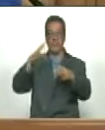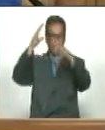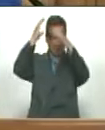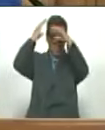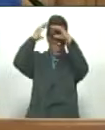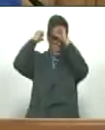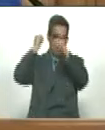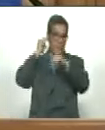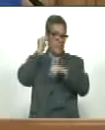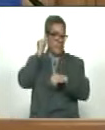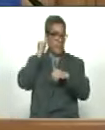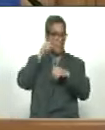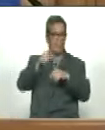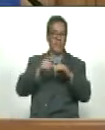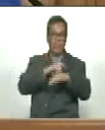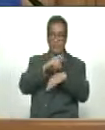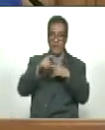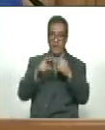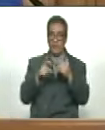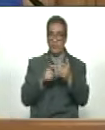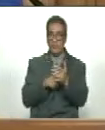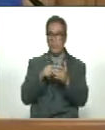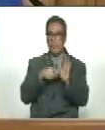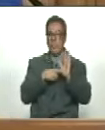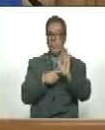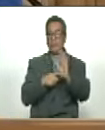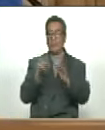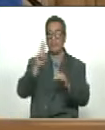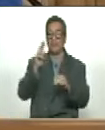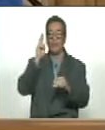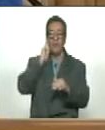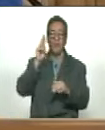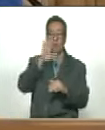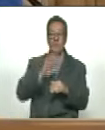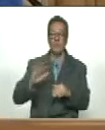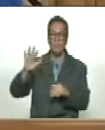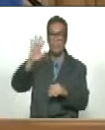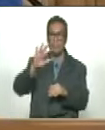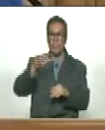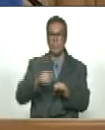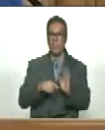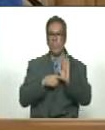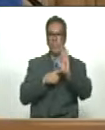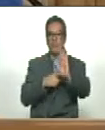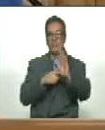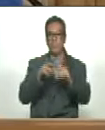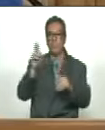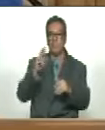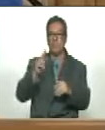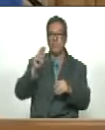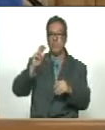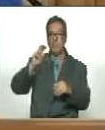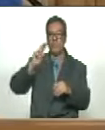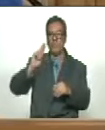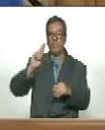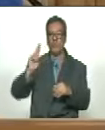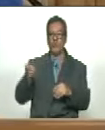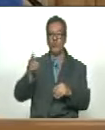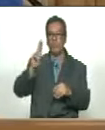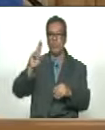embajadora extraordinaria y plenipotenciaria de la República Bolivariana de Venezuela ante la República de